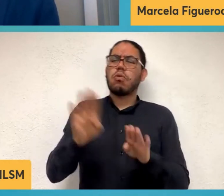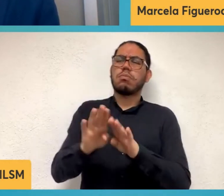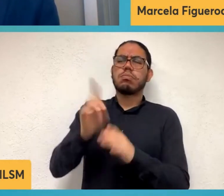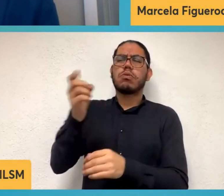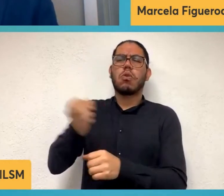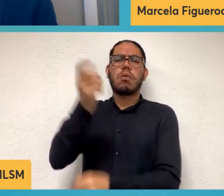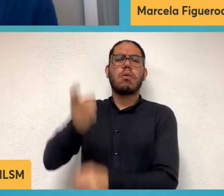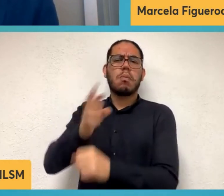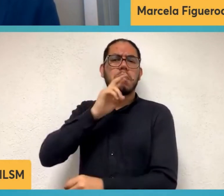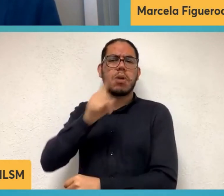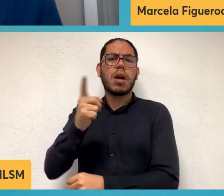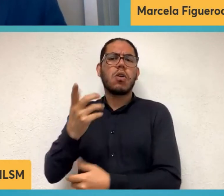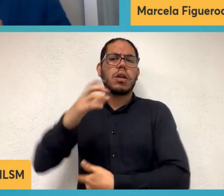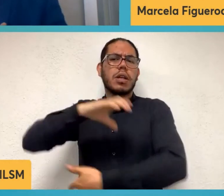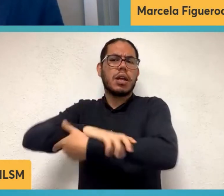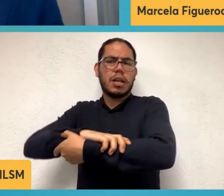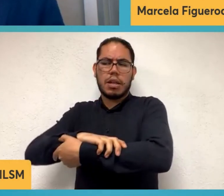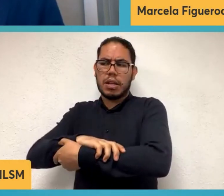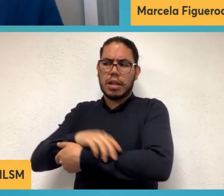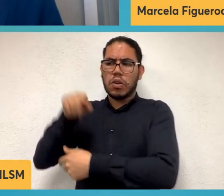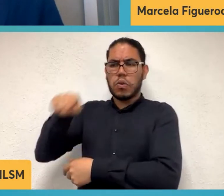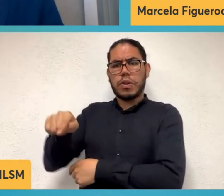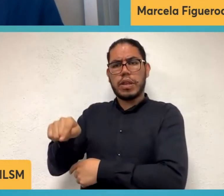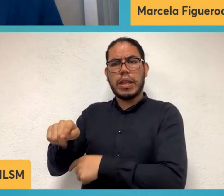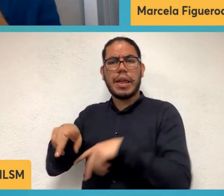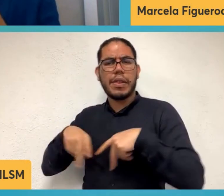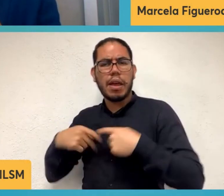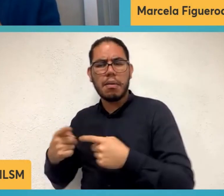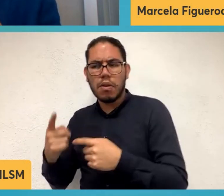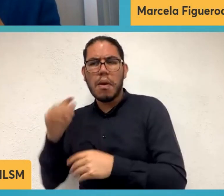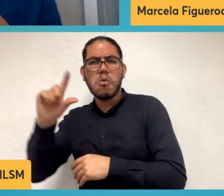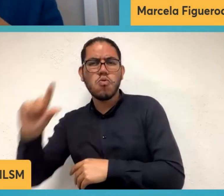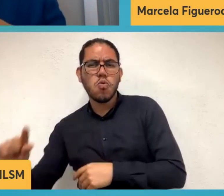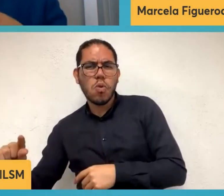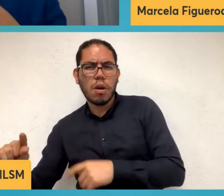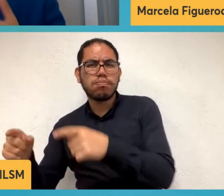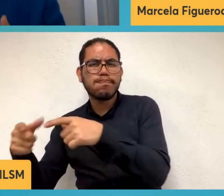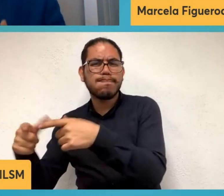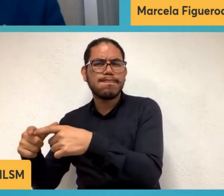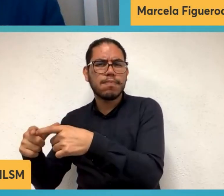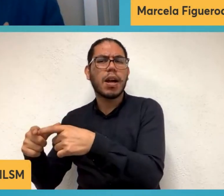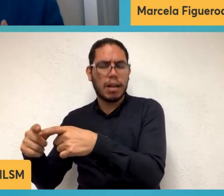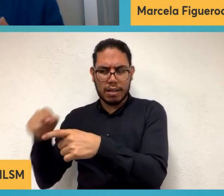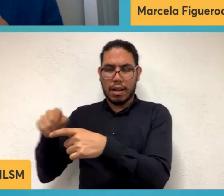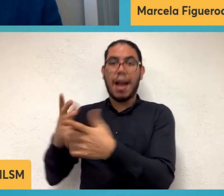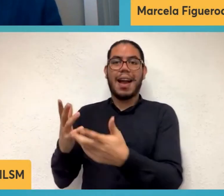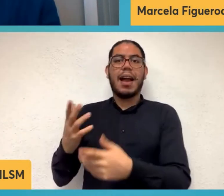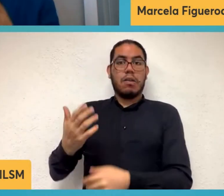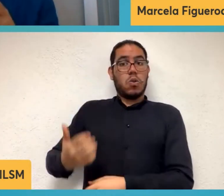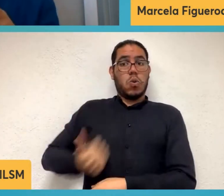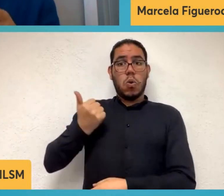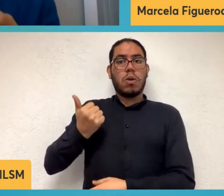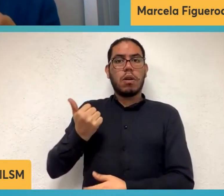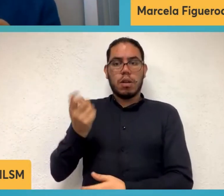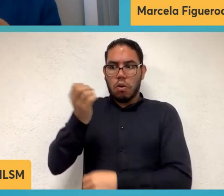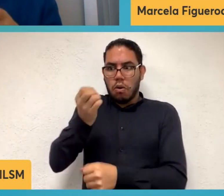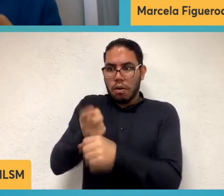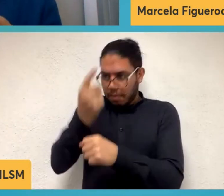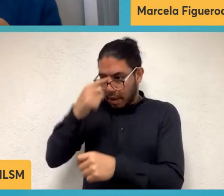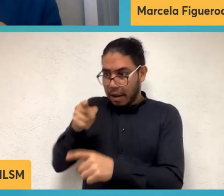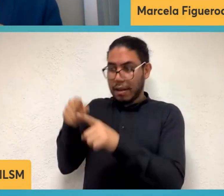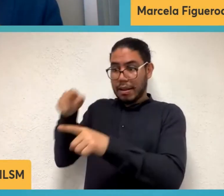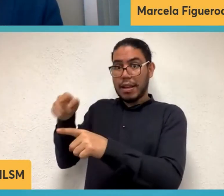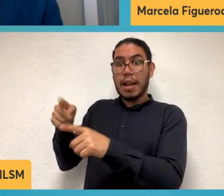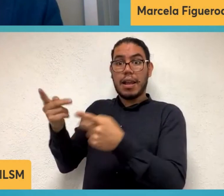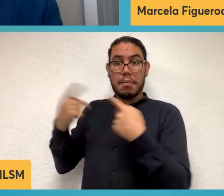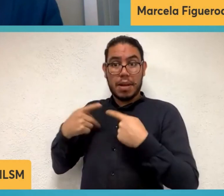de los lazos débiles? Pues porque aquí son áreas justamente de oportunidad, no las hemos aprovechado. Aquellos lazos débiles son